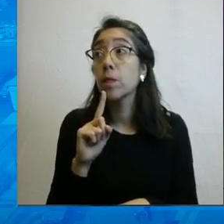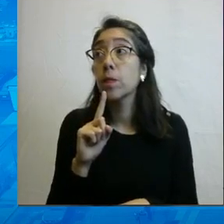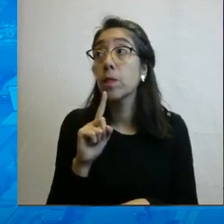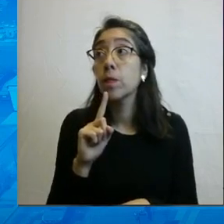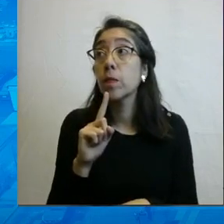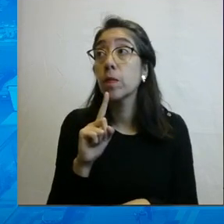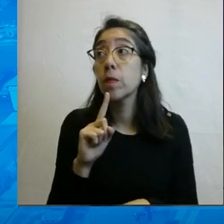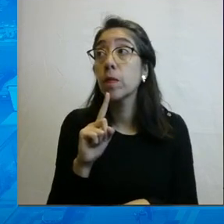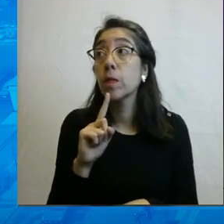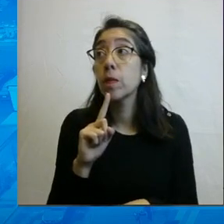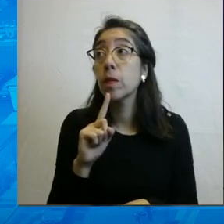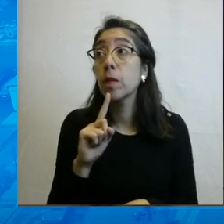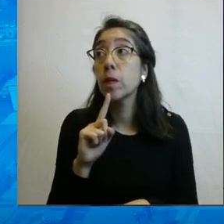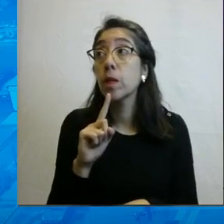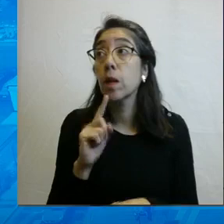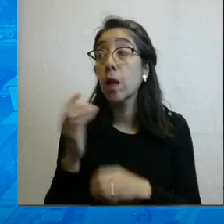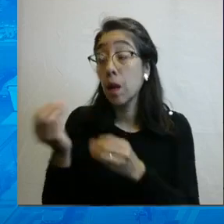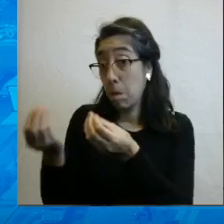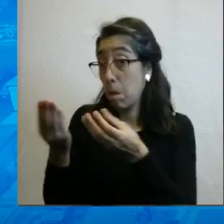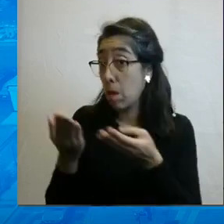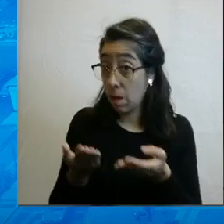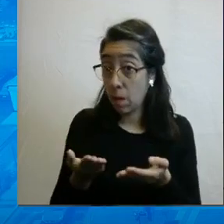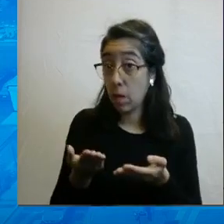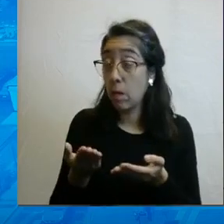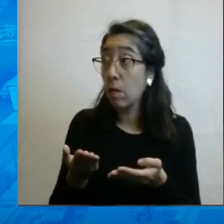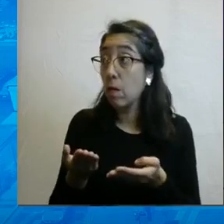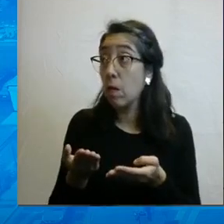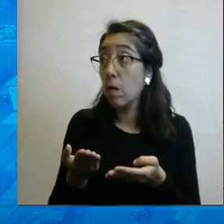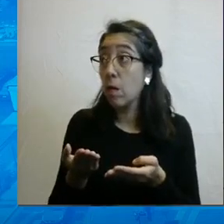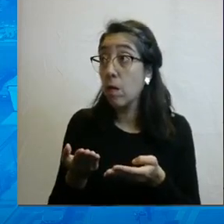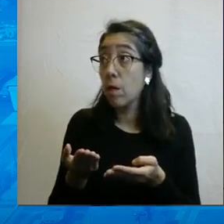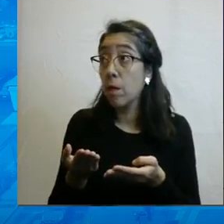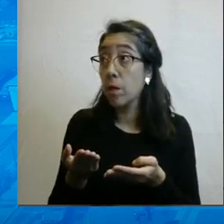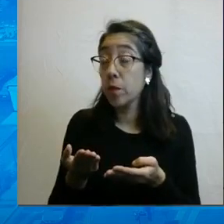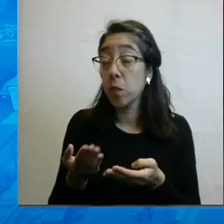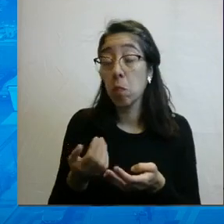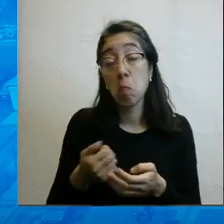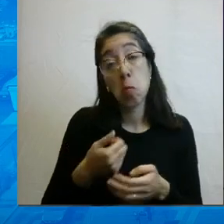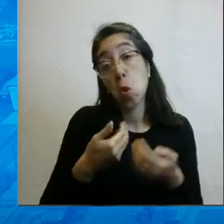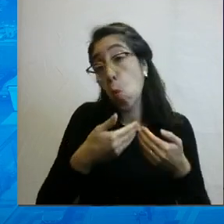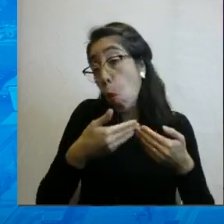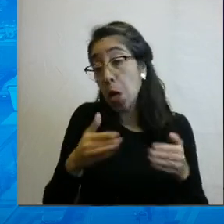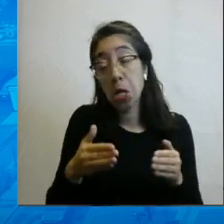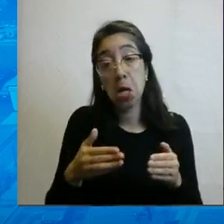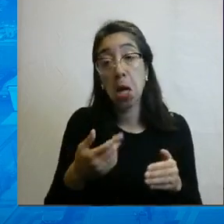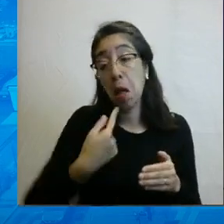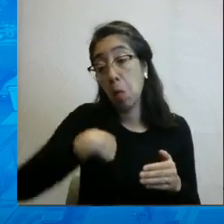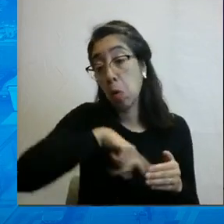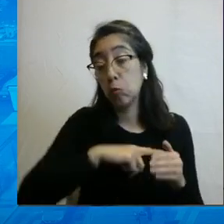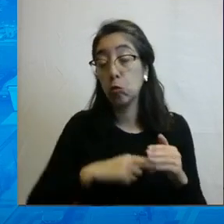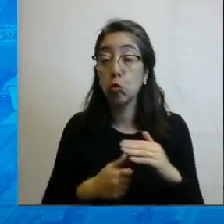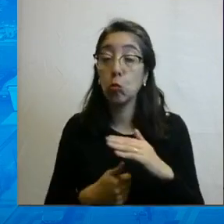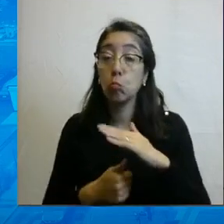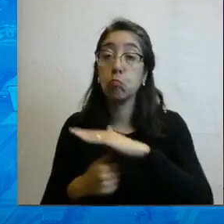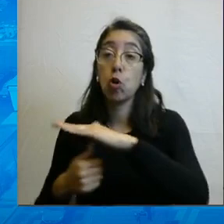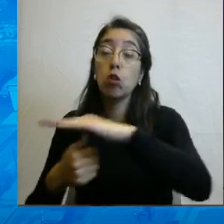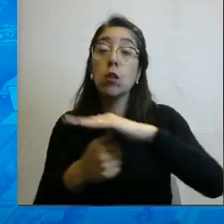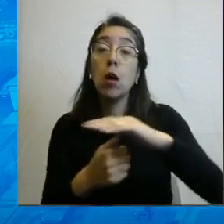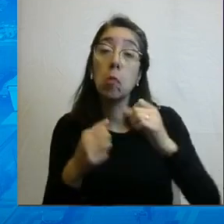Invítenos, Hilda. Invítenos, ¿lo tengo que hacer formal? Invítenos por carta. Y cualquiera de nosotros seguramente va a asistir a alguna de